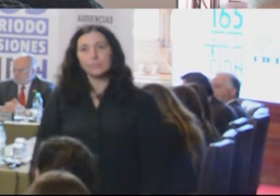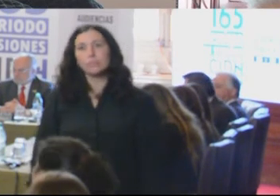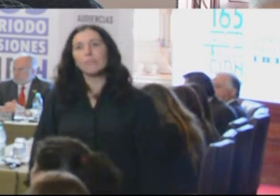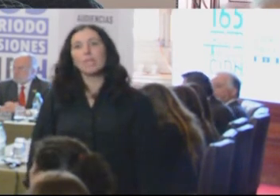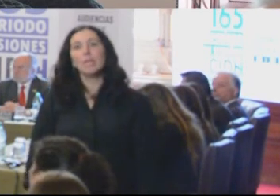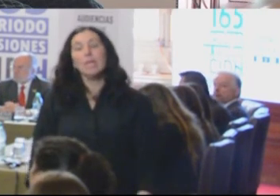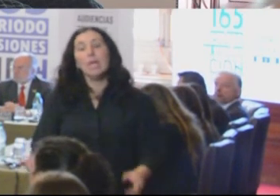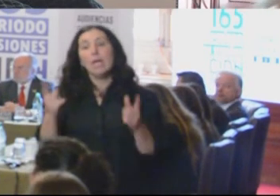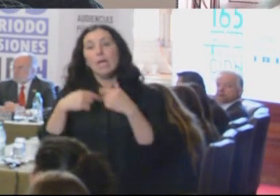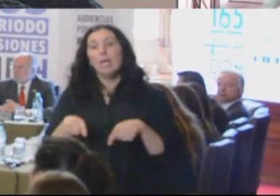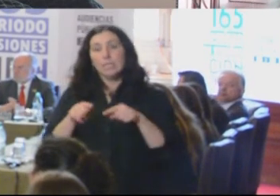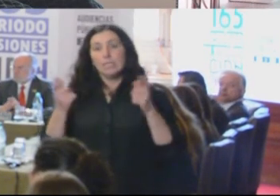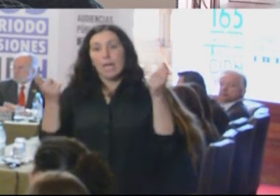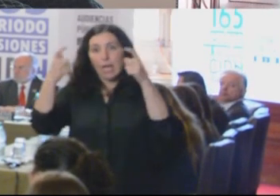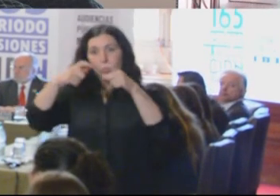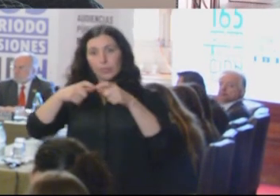estará